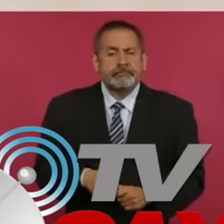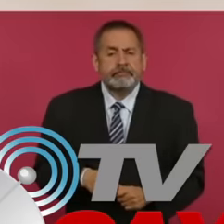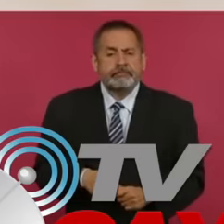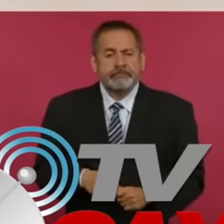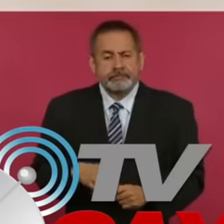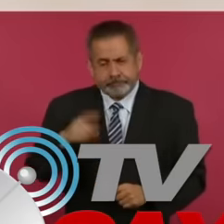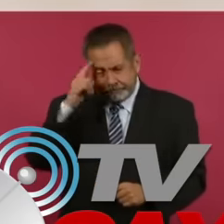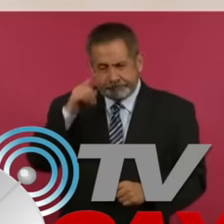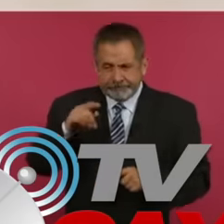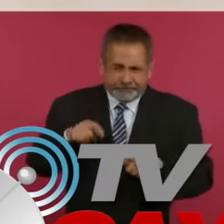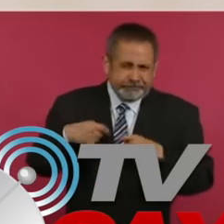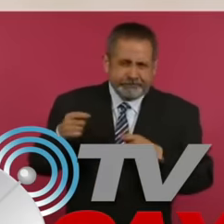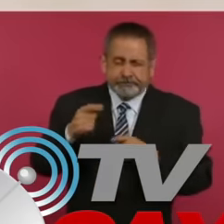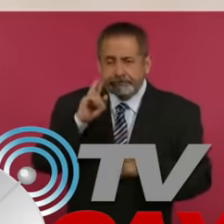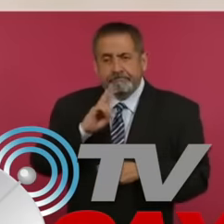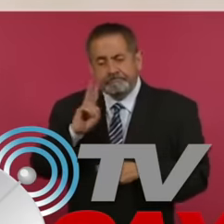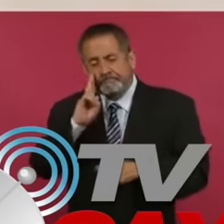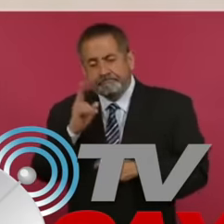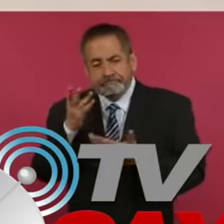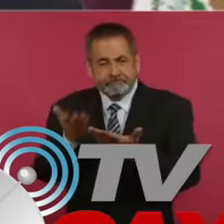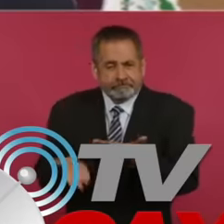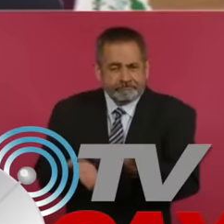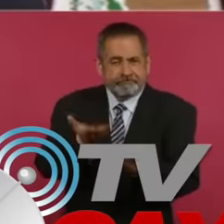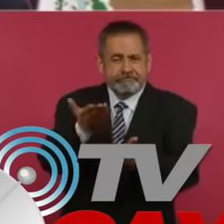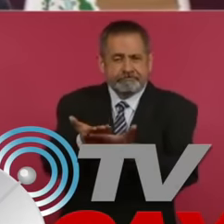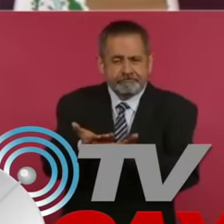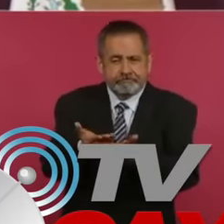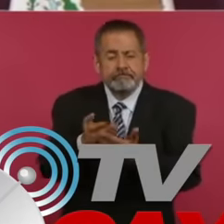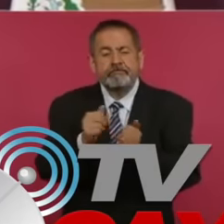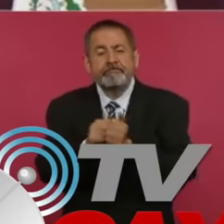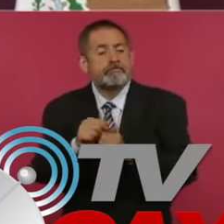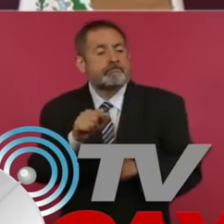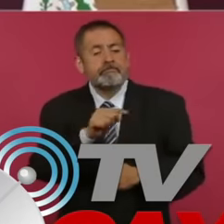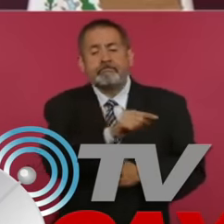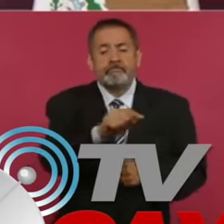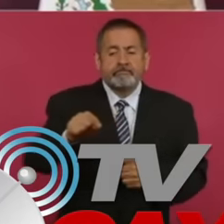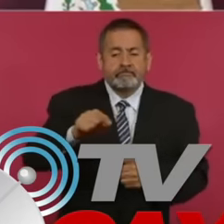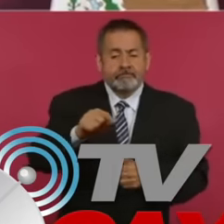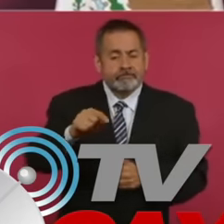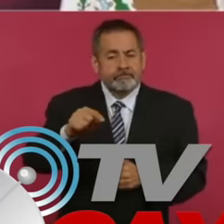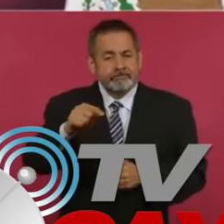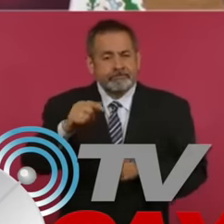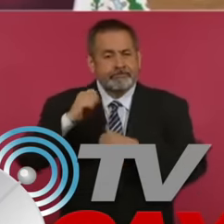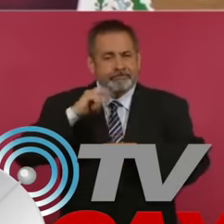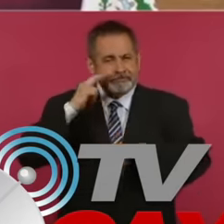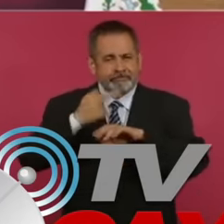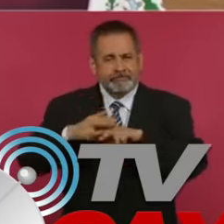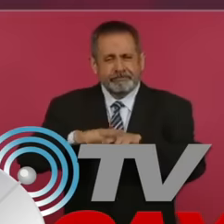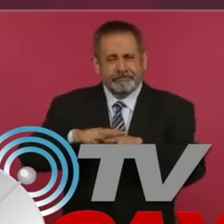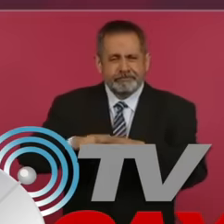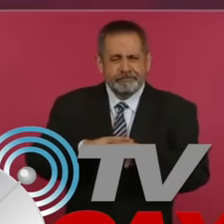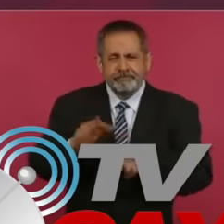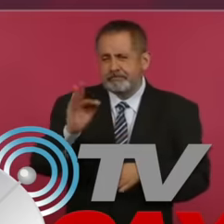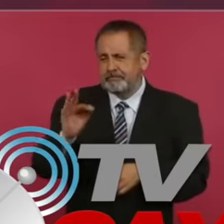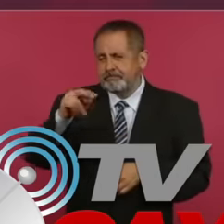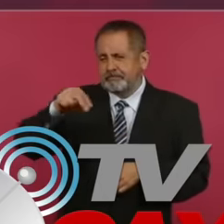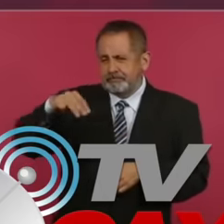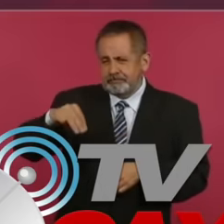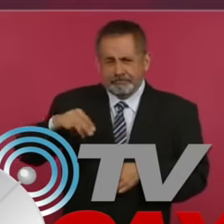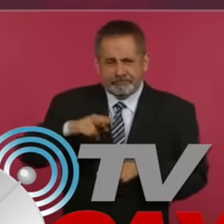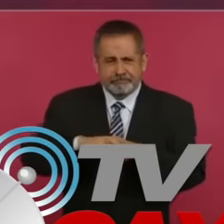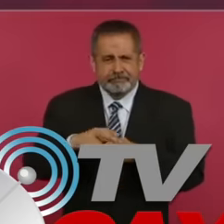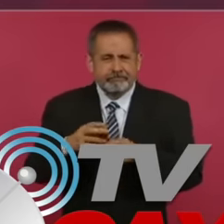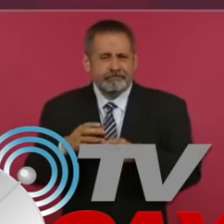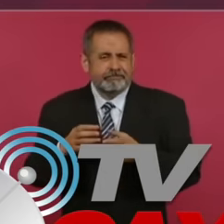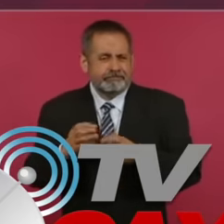para hacerle una propuesta a los concesionarios de los ferrocarriles de